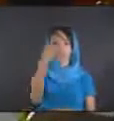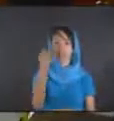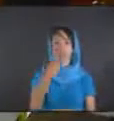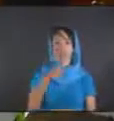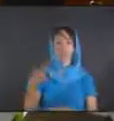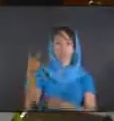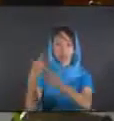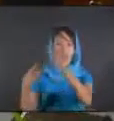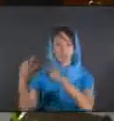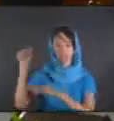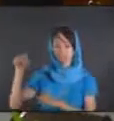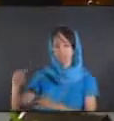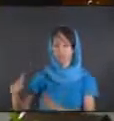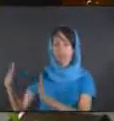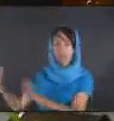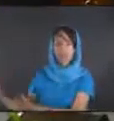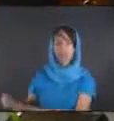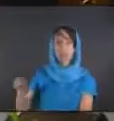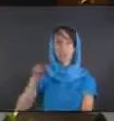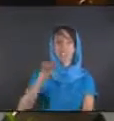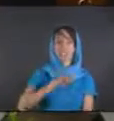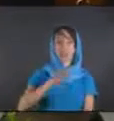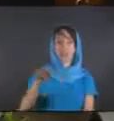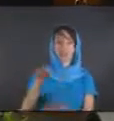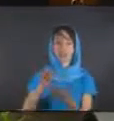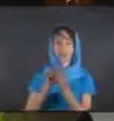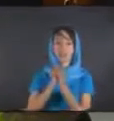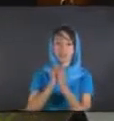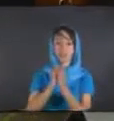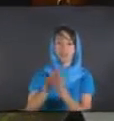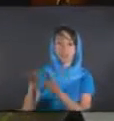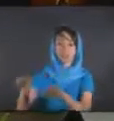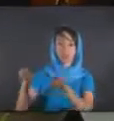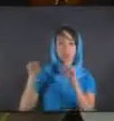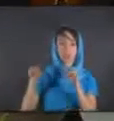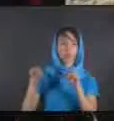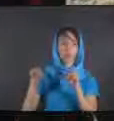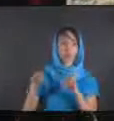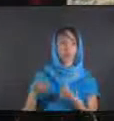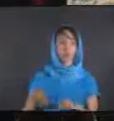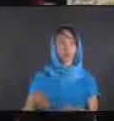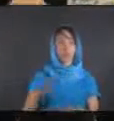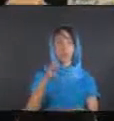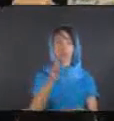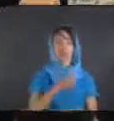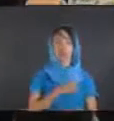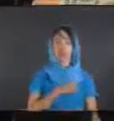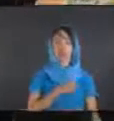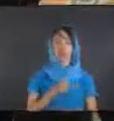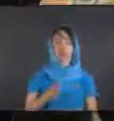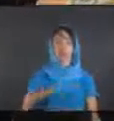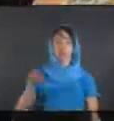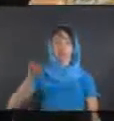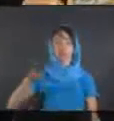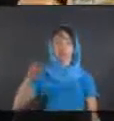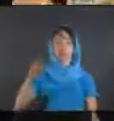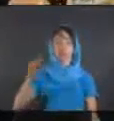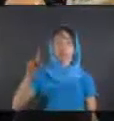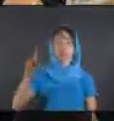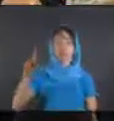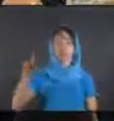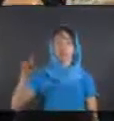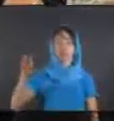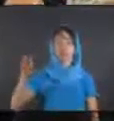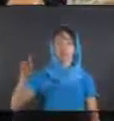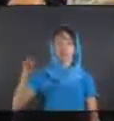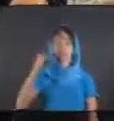presentados, mientras los hermanos llevan los elementos hasta donde tú estás. Amén, gloria a Dios. A mis